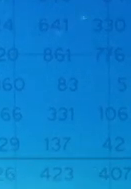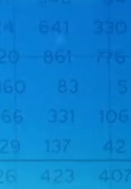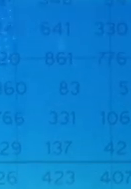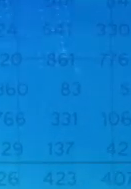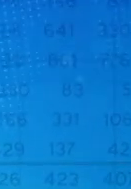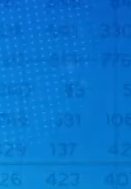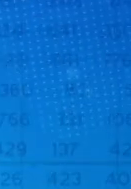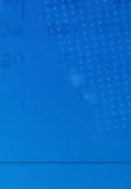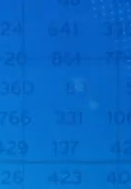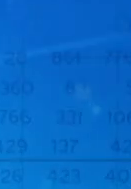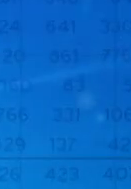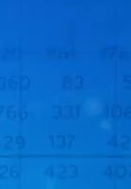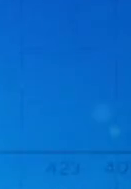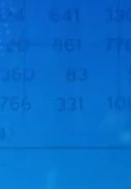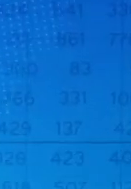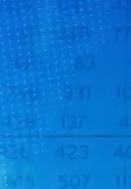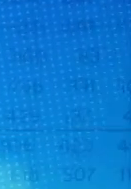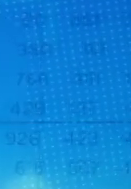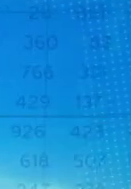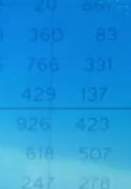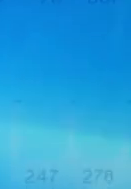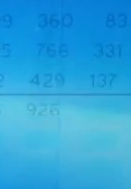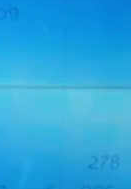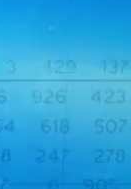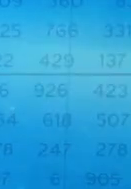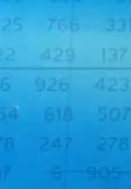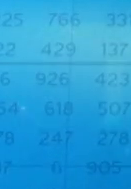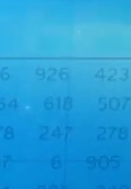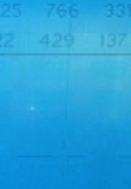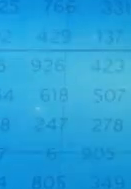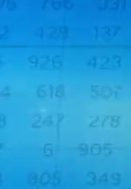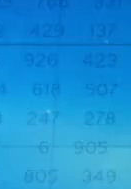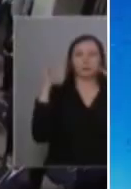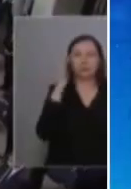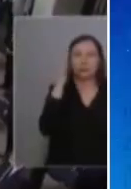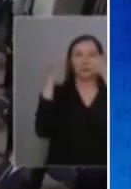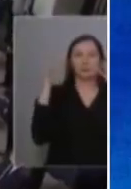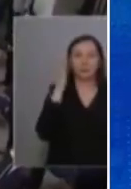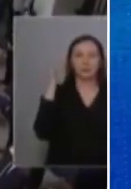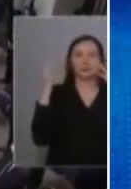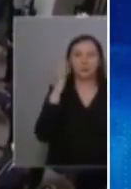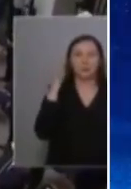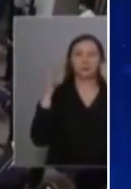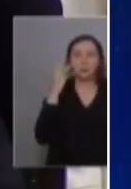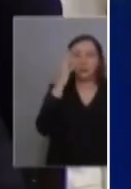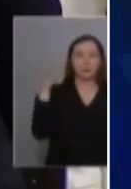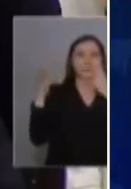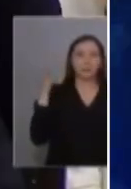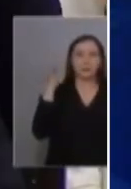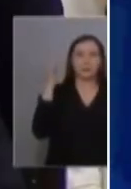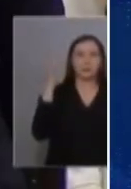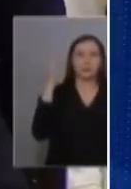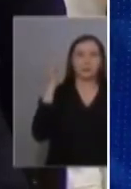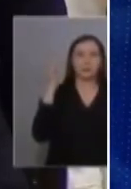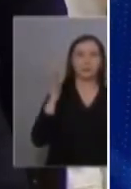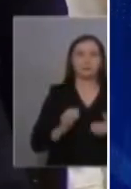Partido Republicano, ha quedado al borde de la extinción. La tradicional centroizquierda que gobernó con los democristianos